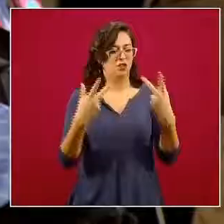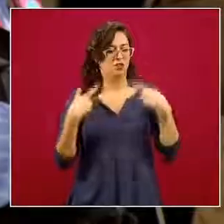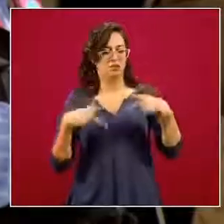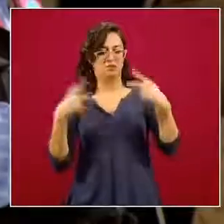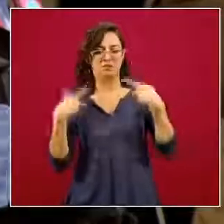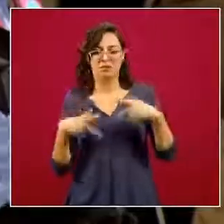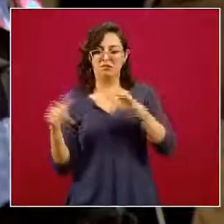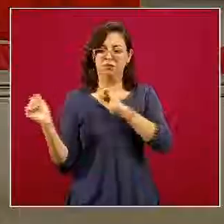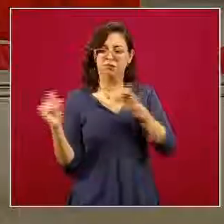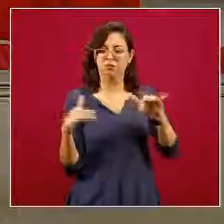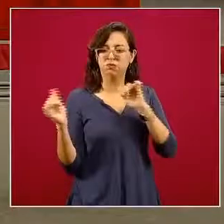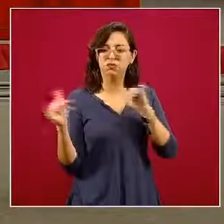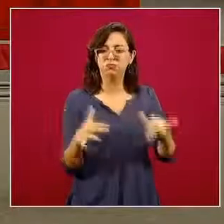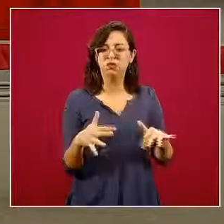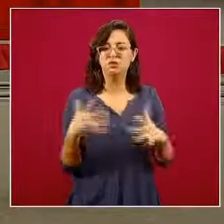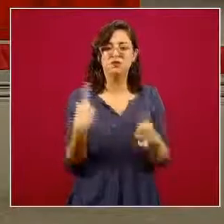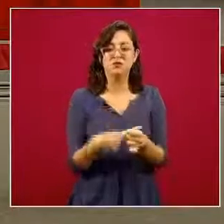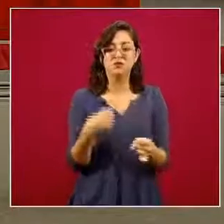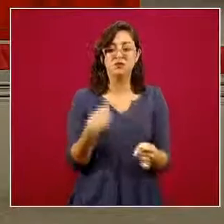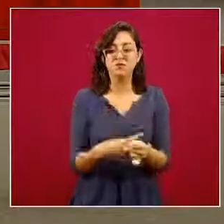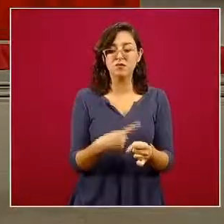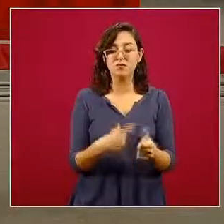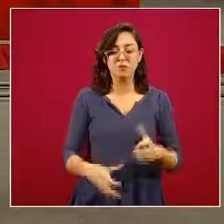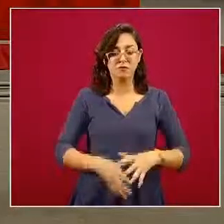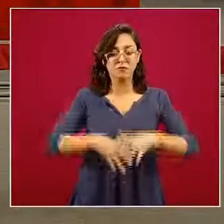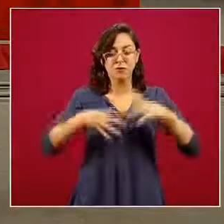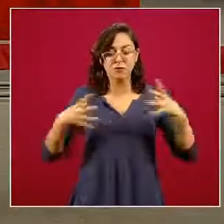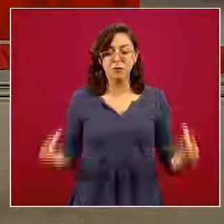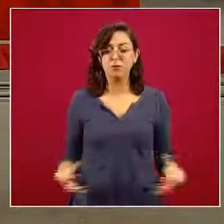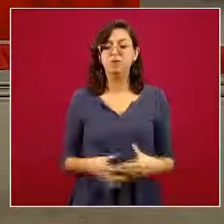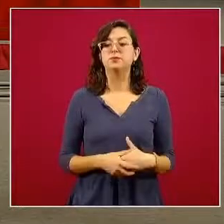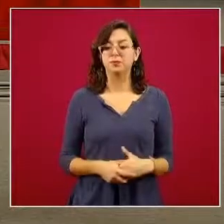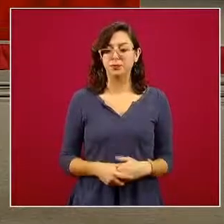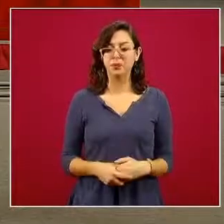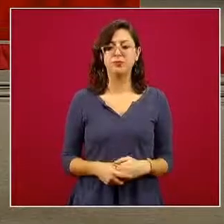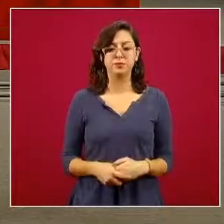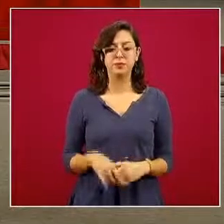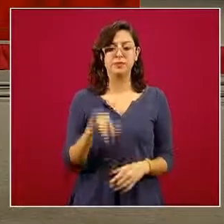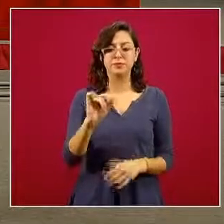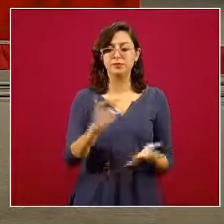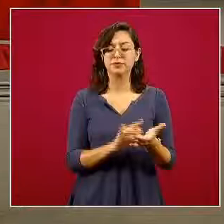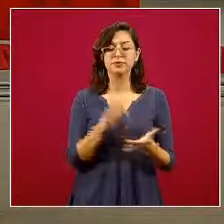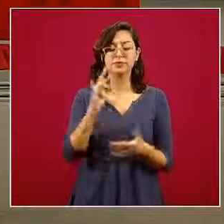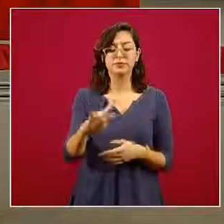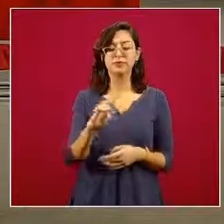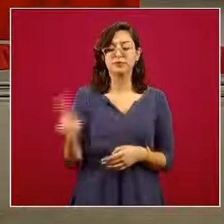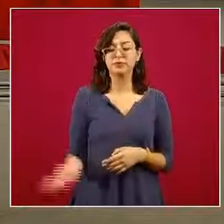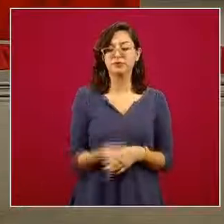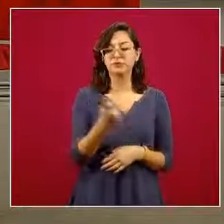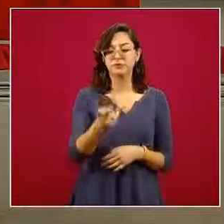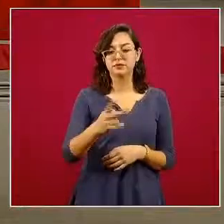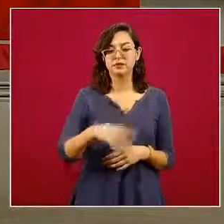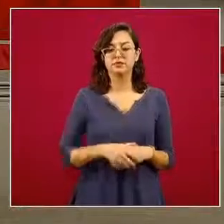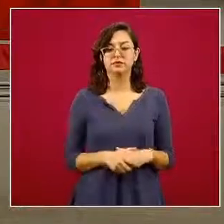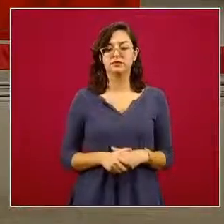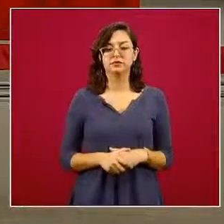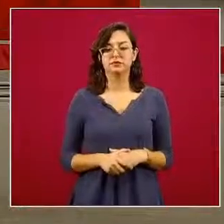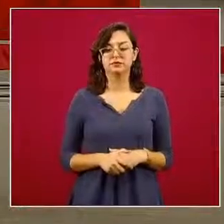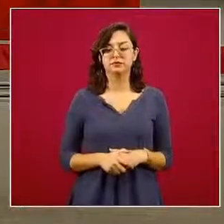población está llegando. Gracias. Por supuesto, gracias por la pregunta. Por cierto, regresando a la anterior